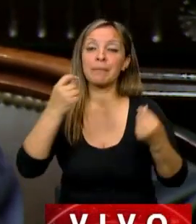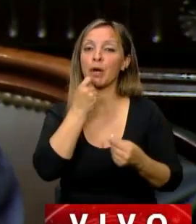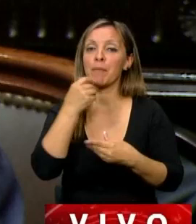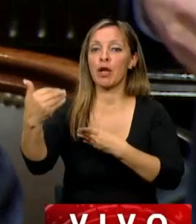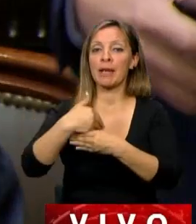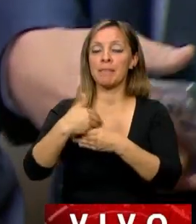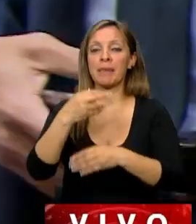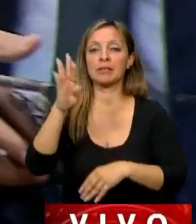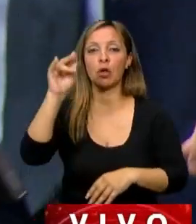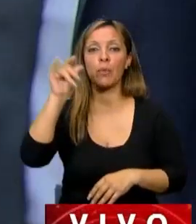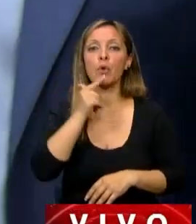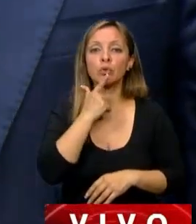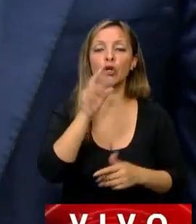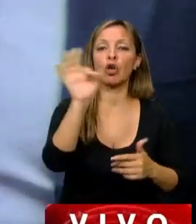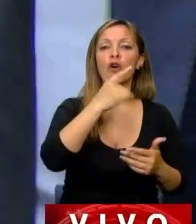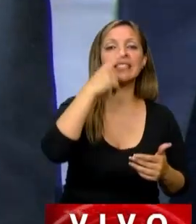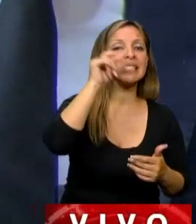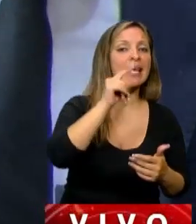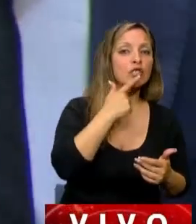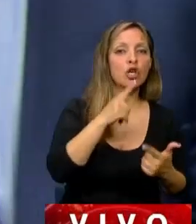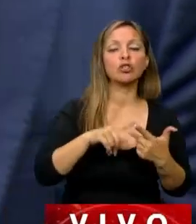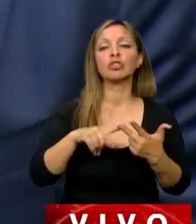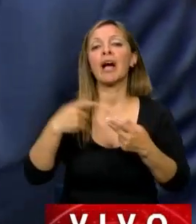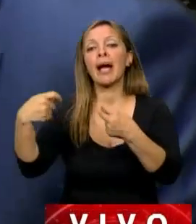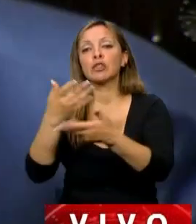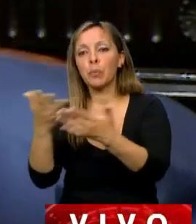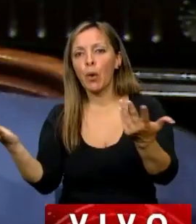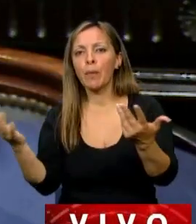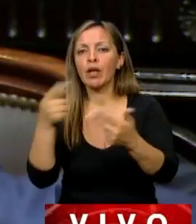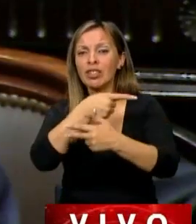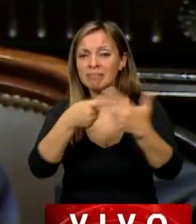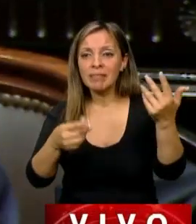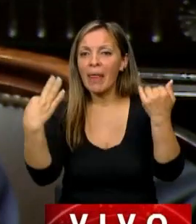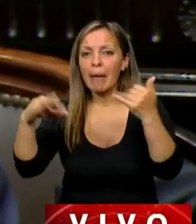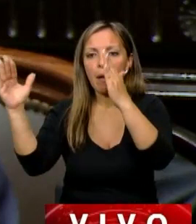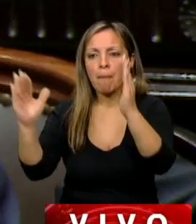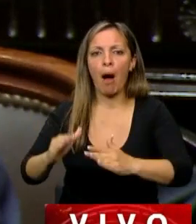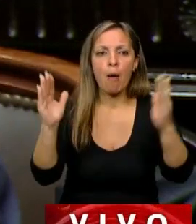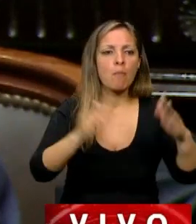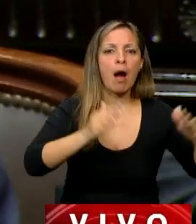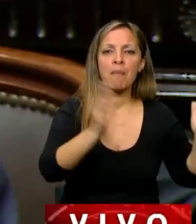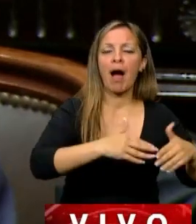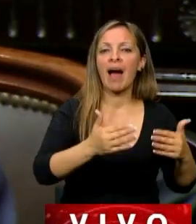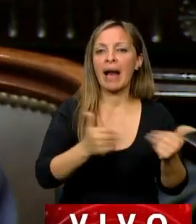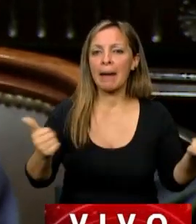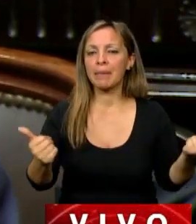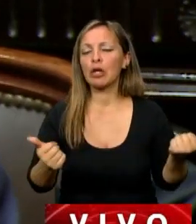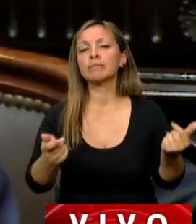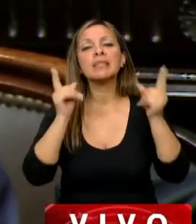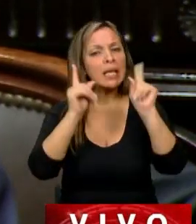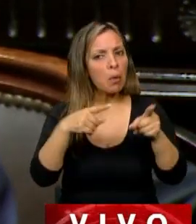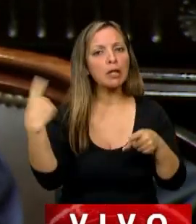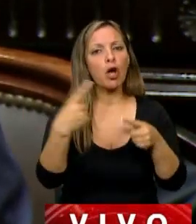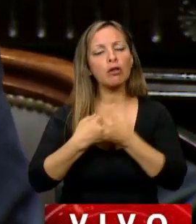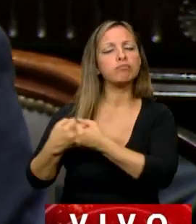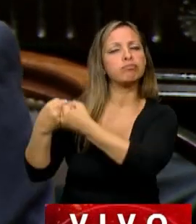brutos y sellos más rápido, había que bajar el gasto público más rápido. Más allá de esas divergencias de opiniones, por lo menos nos pusimos de acuerdo en